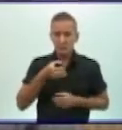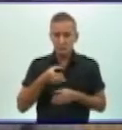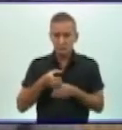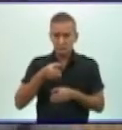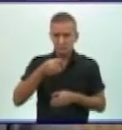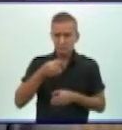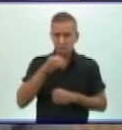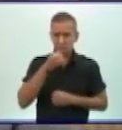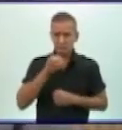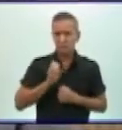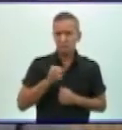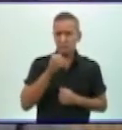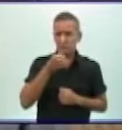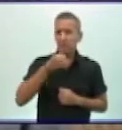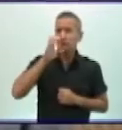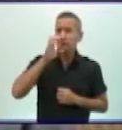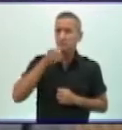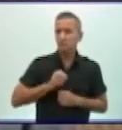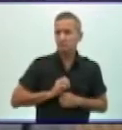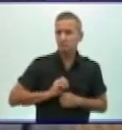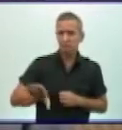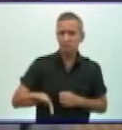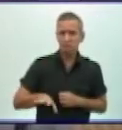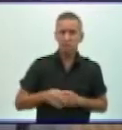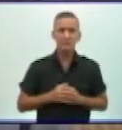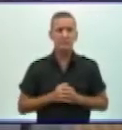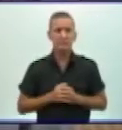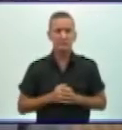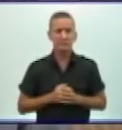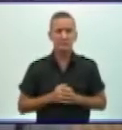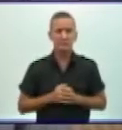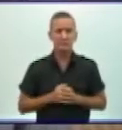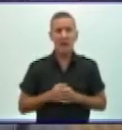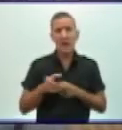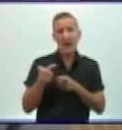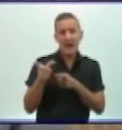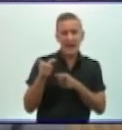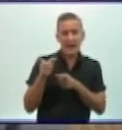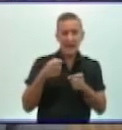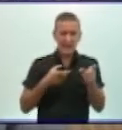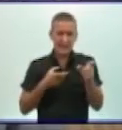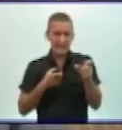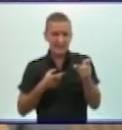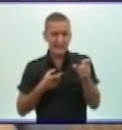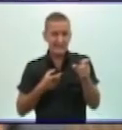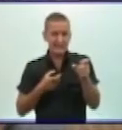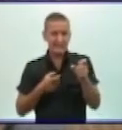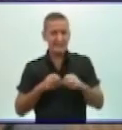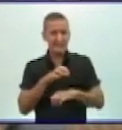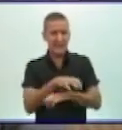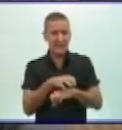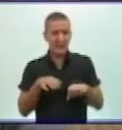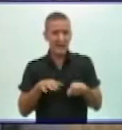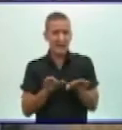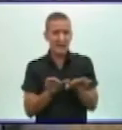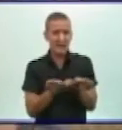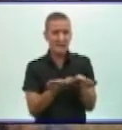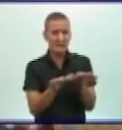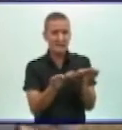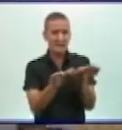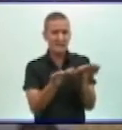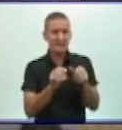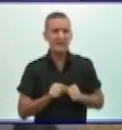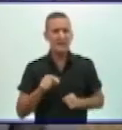rural, me dedico a cazar pajaritos o lagartijas porque me gusta, sin entender el deber que yo tengo como ser humano